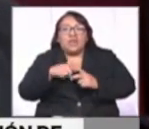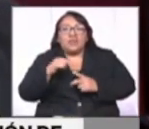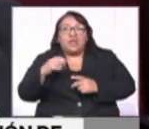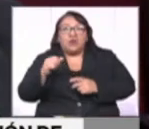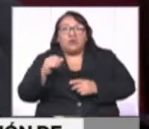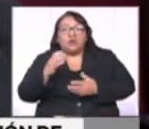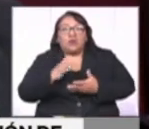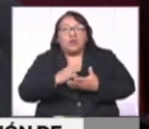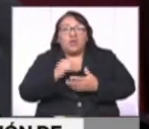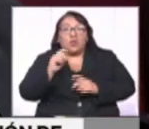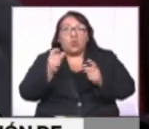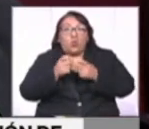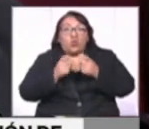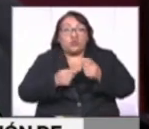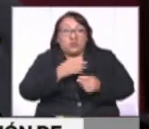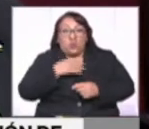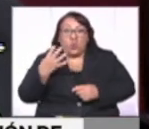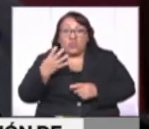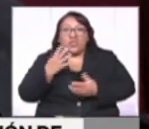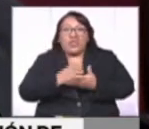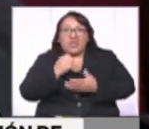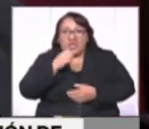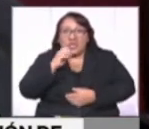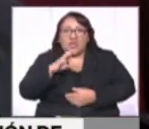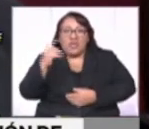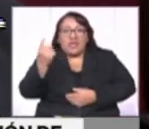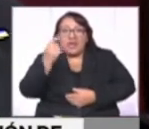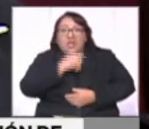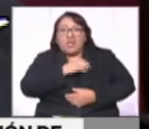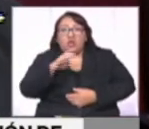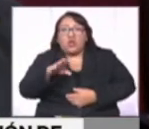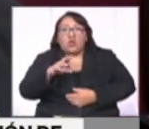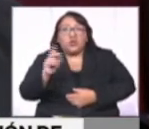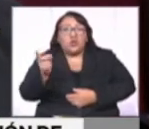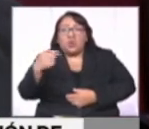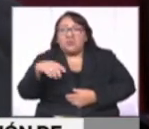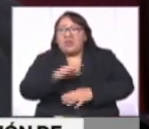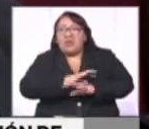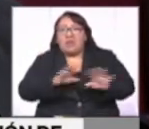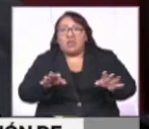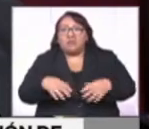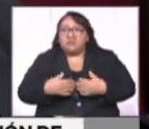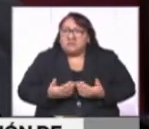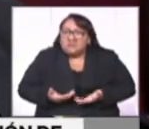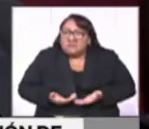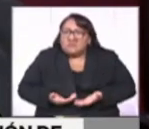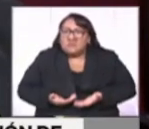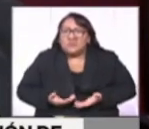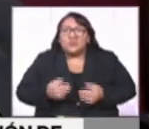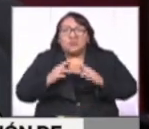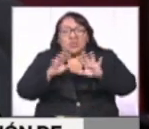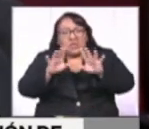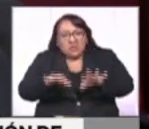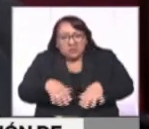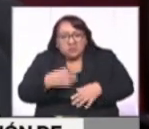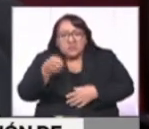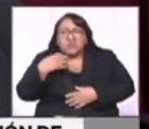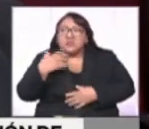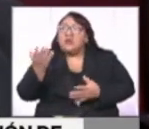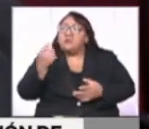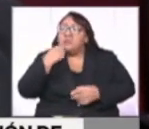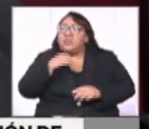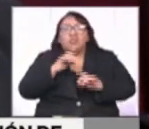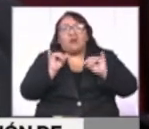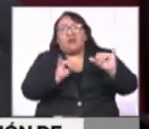los 4 congresistas. Llamó al general de ICA y le dijo, no viene ninguno. Me contestó por escrito que se quedaban en